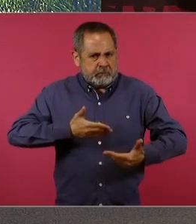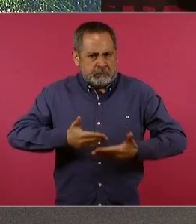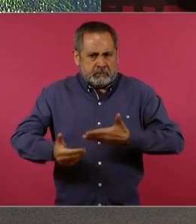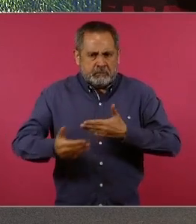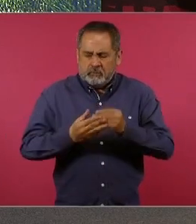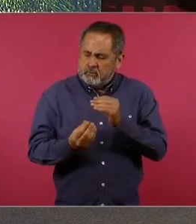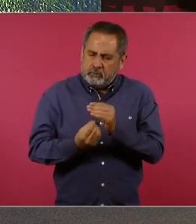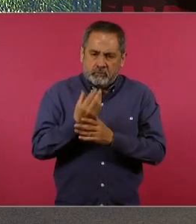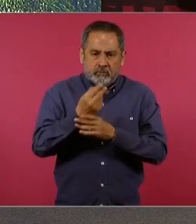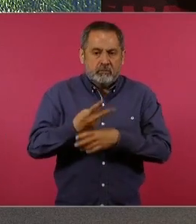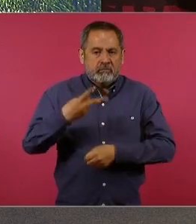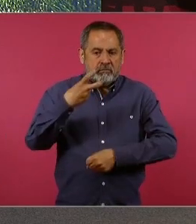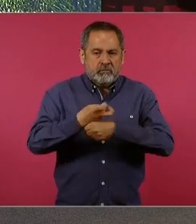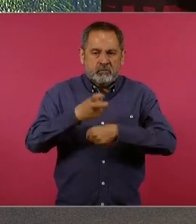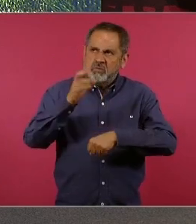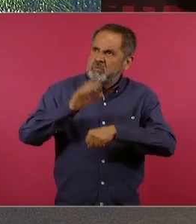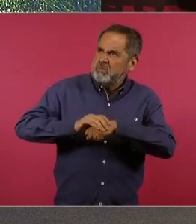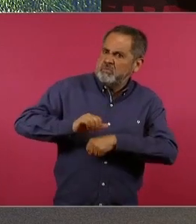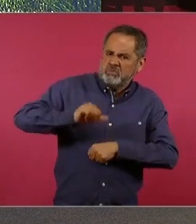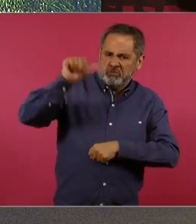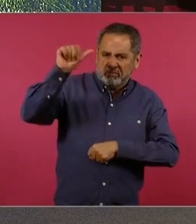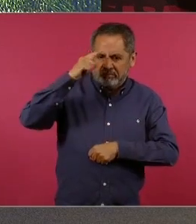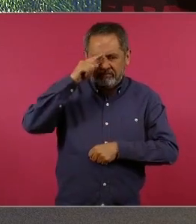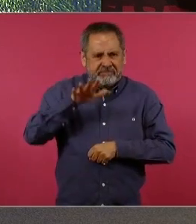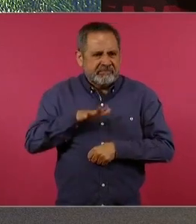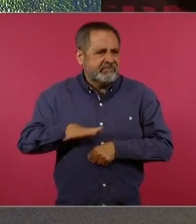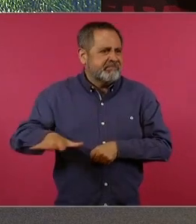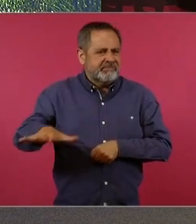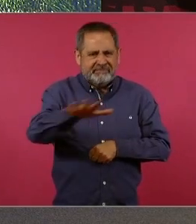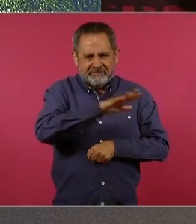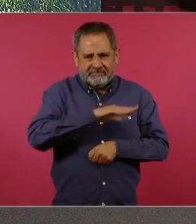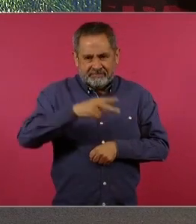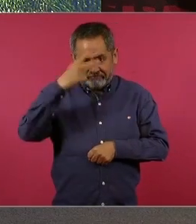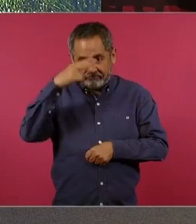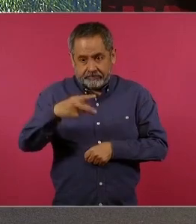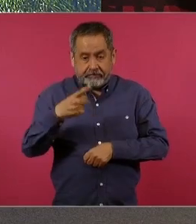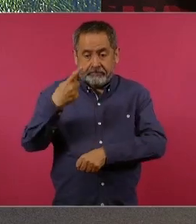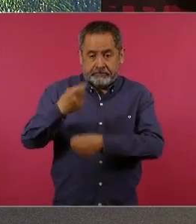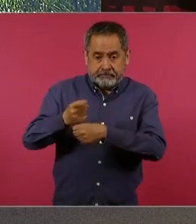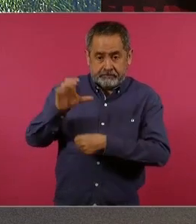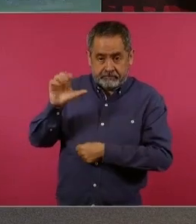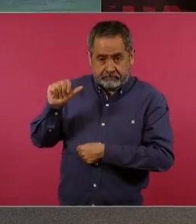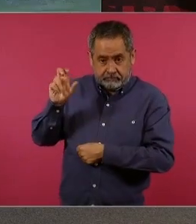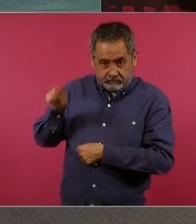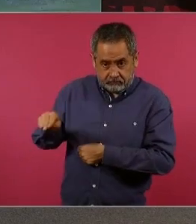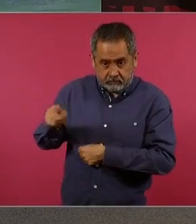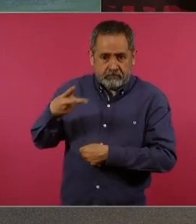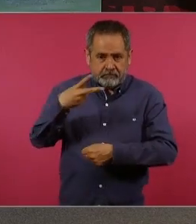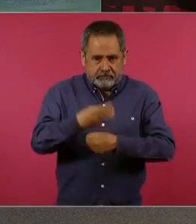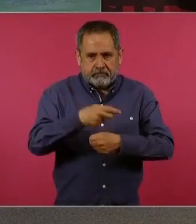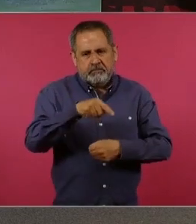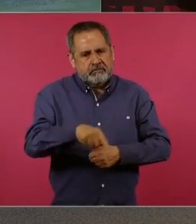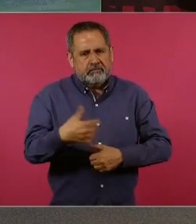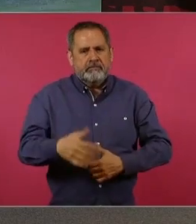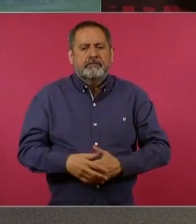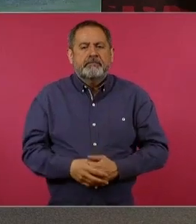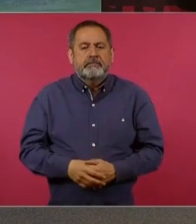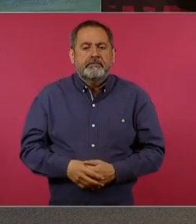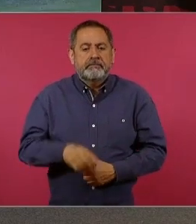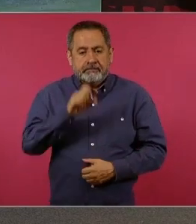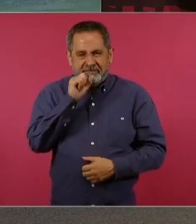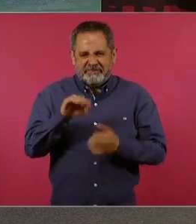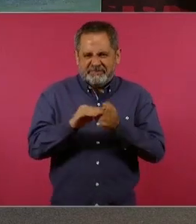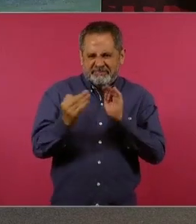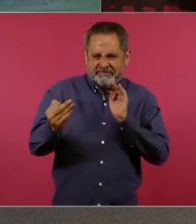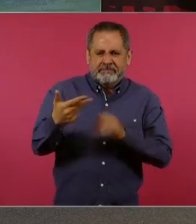es la segunda más alta del sistema aeroportuario mexicano después de la de Cancún. La que sigue, por favor. Tenemos un